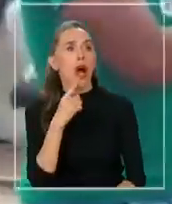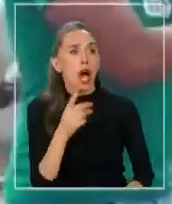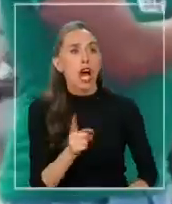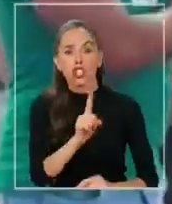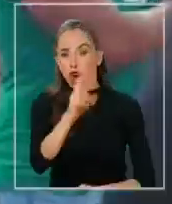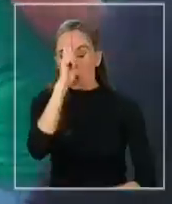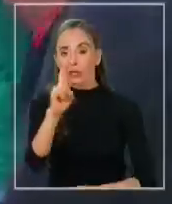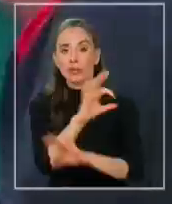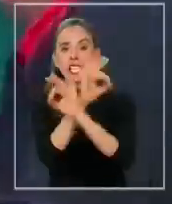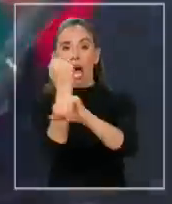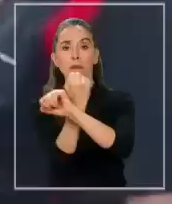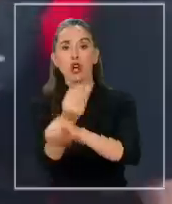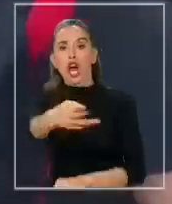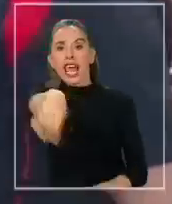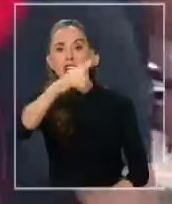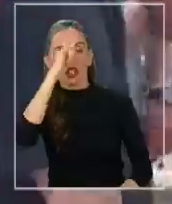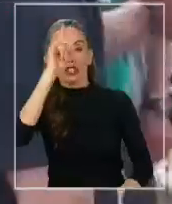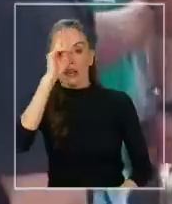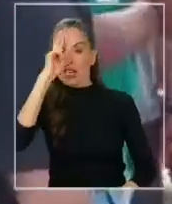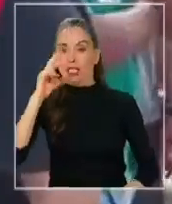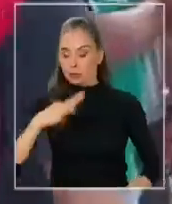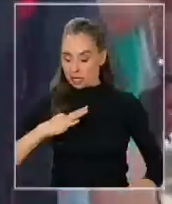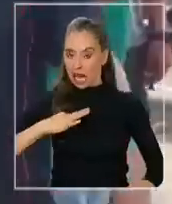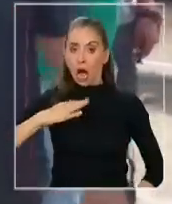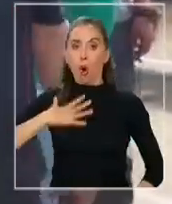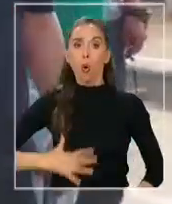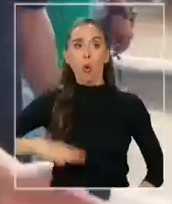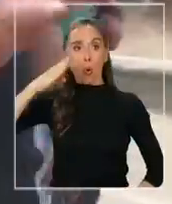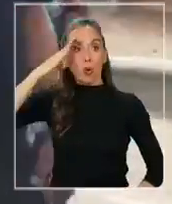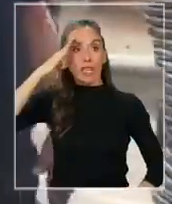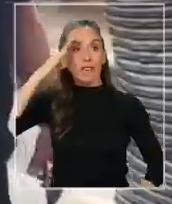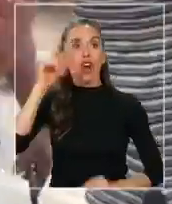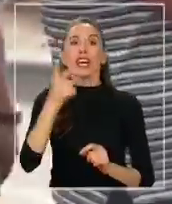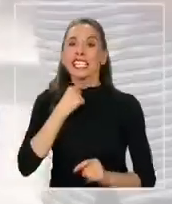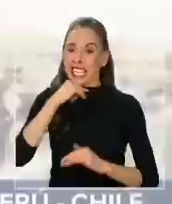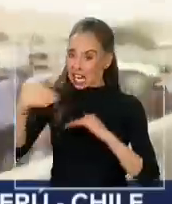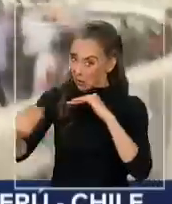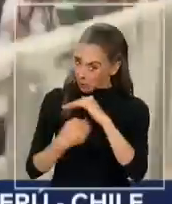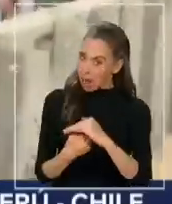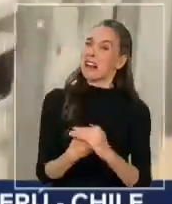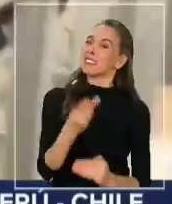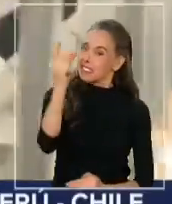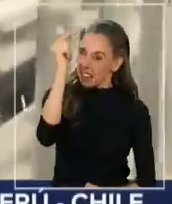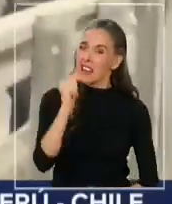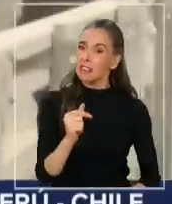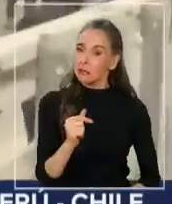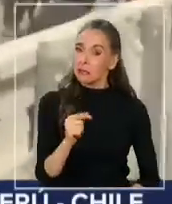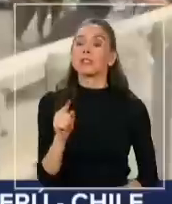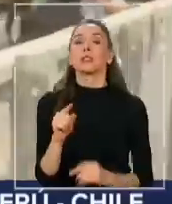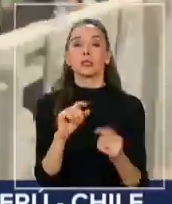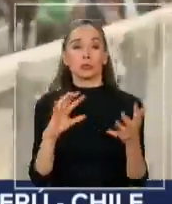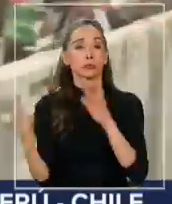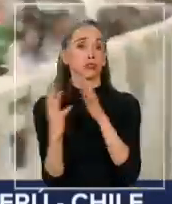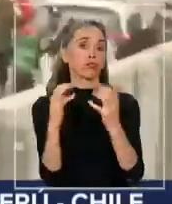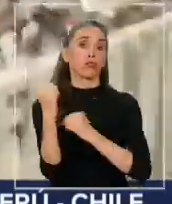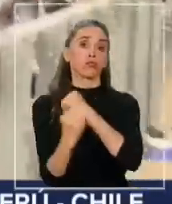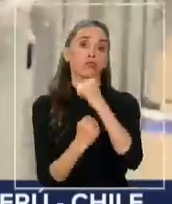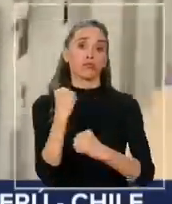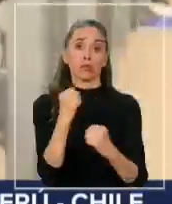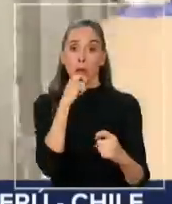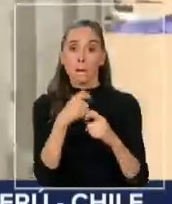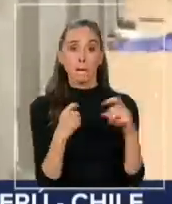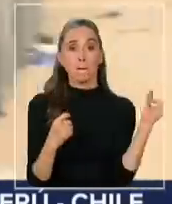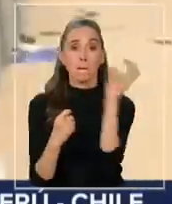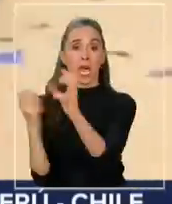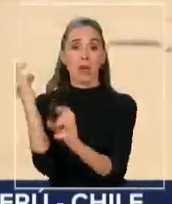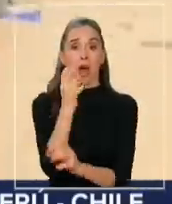la policía, no saben respetar un uniforme. Y así quieren pasar. Un violento enfrentamiento con piedras que dejó